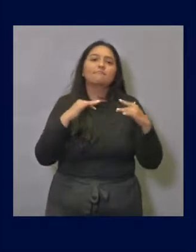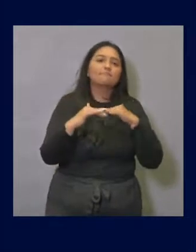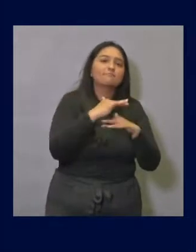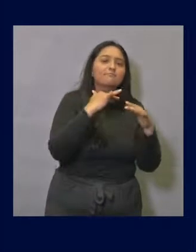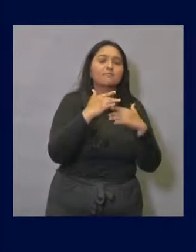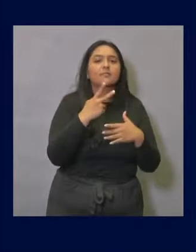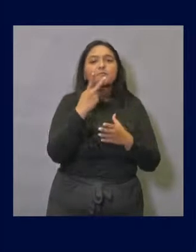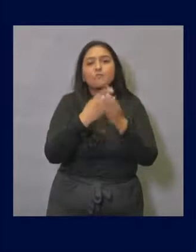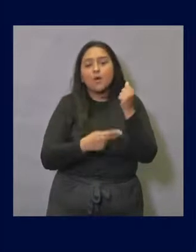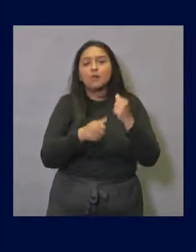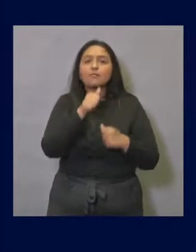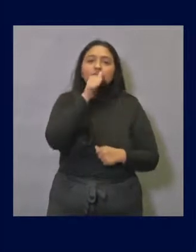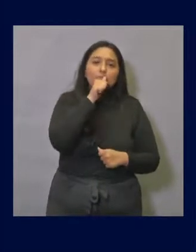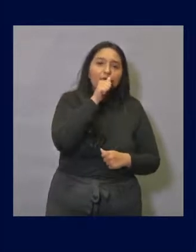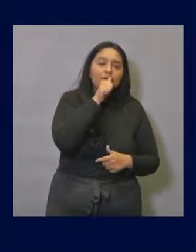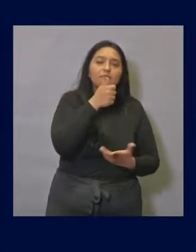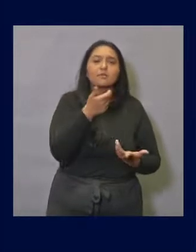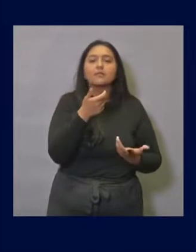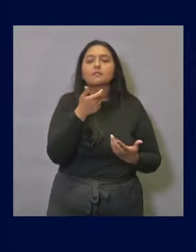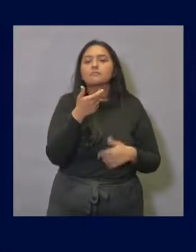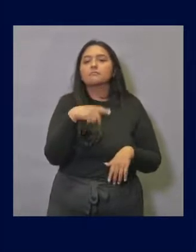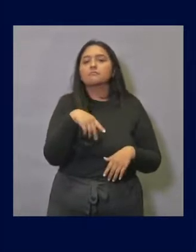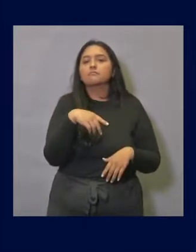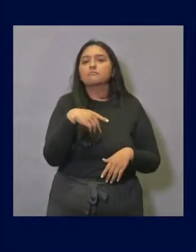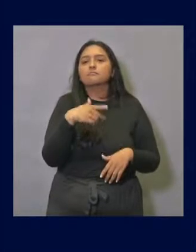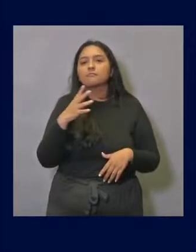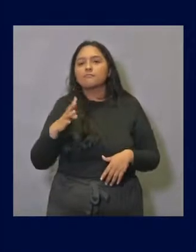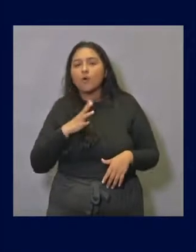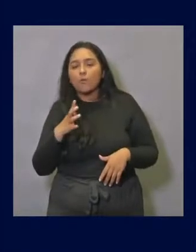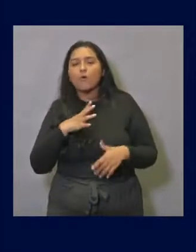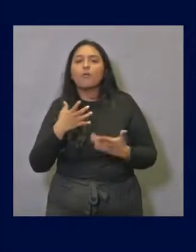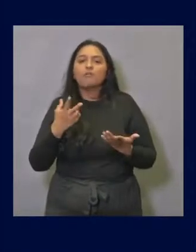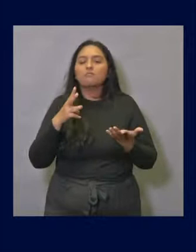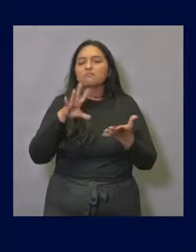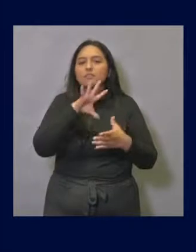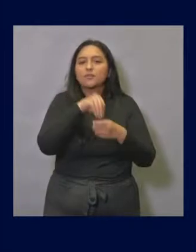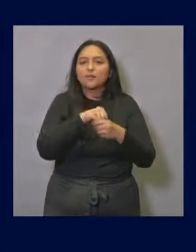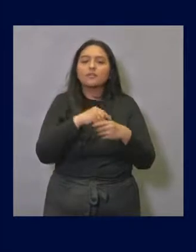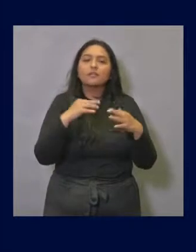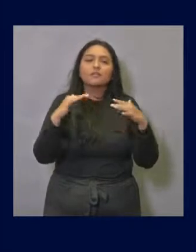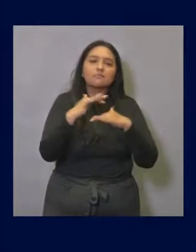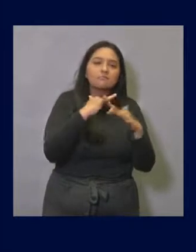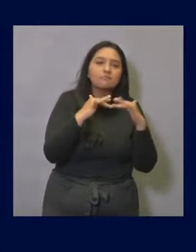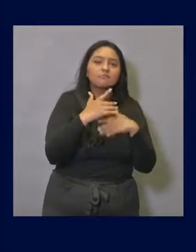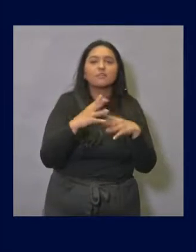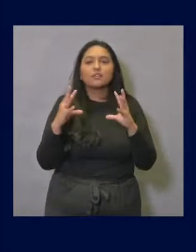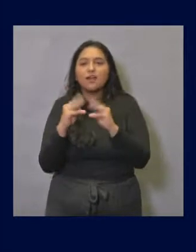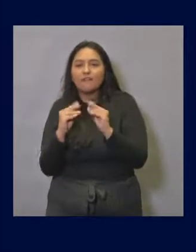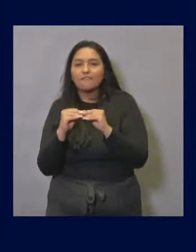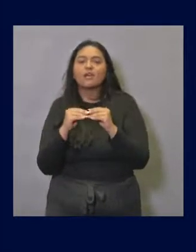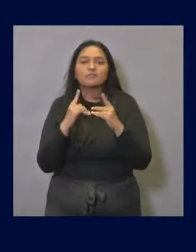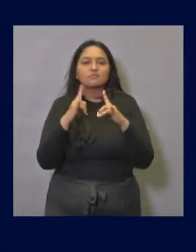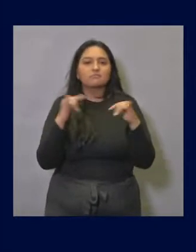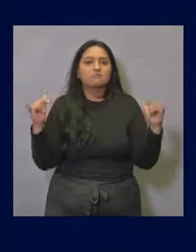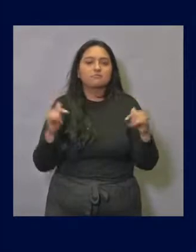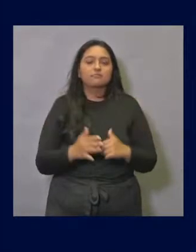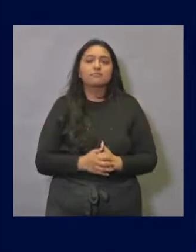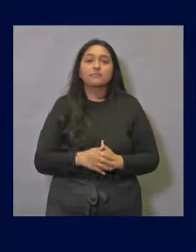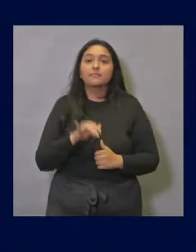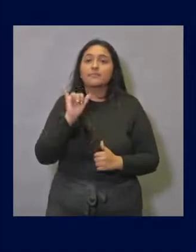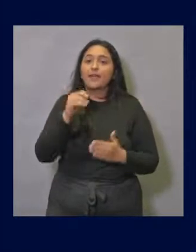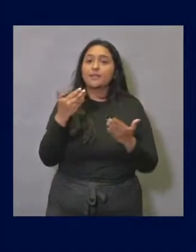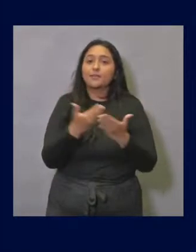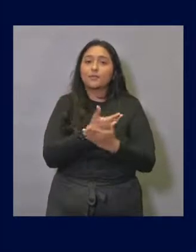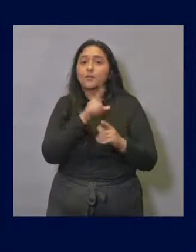privados como conferencias, recepciones y reuniones privadas. publicaremos esta orden